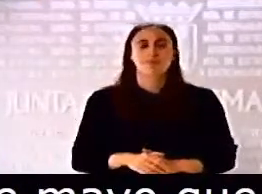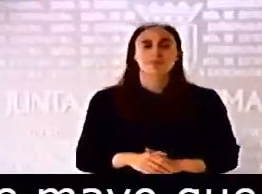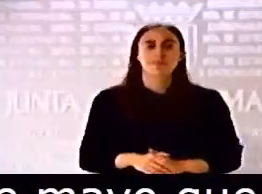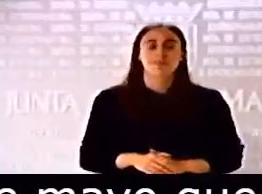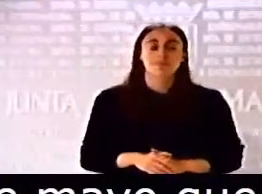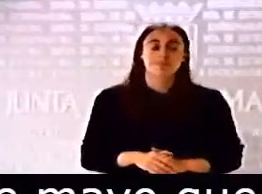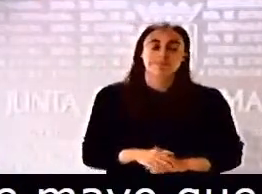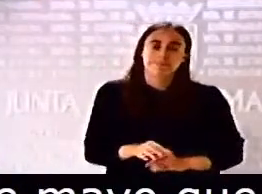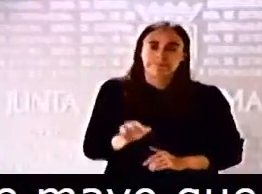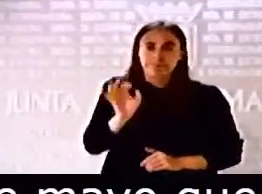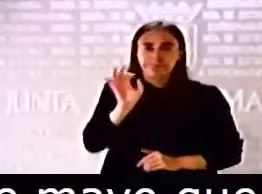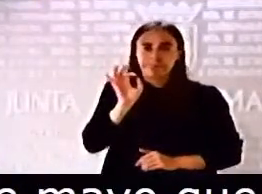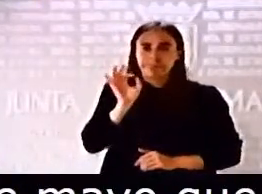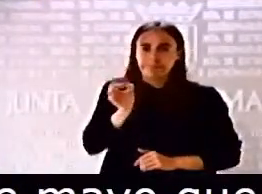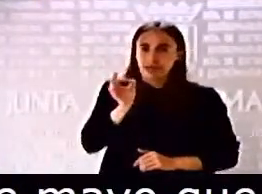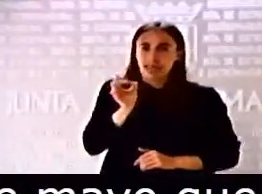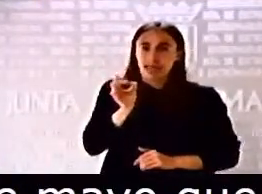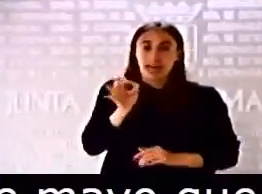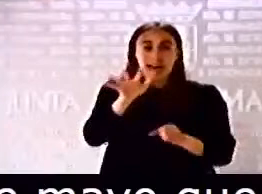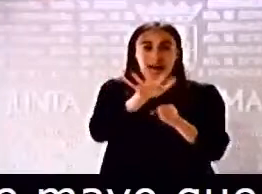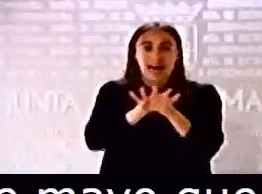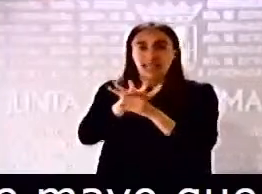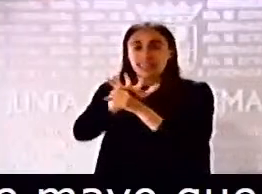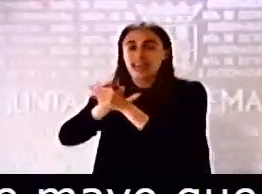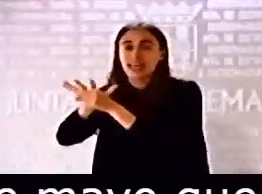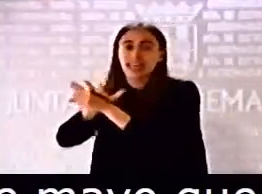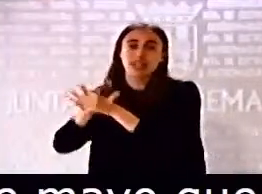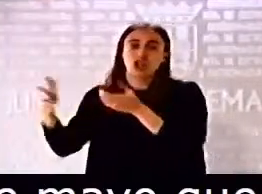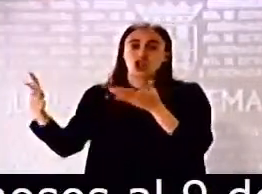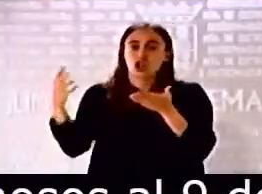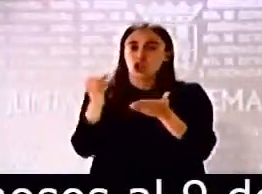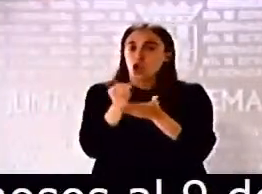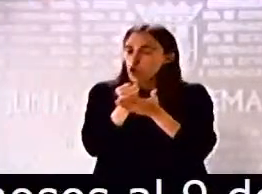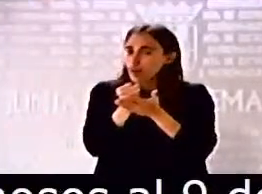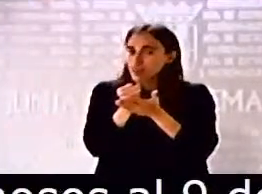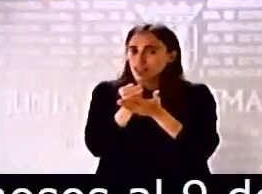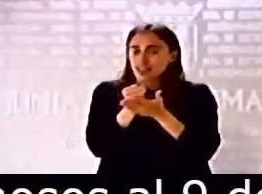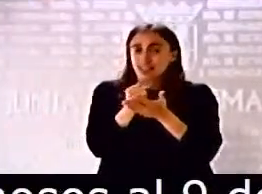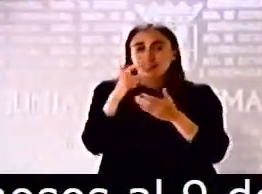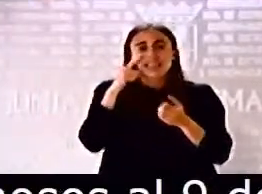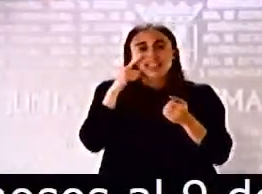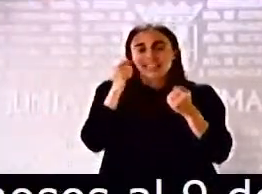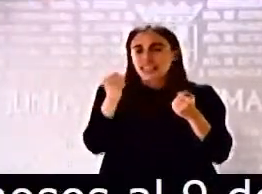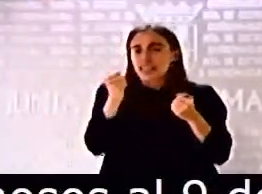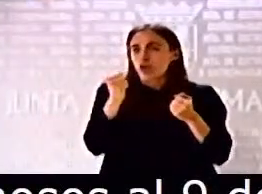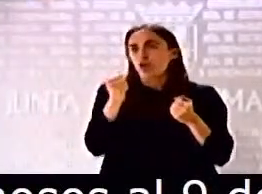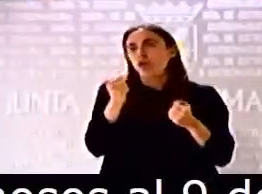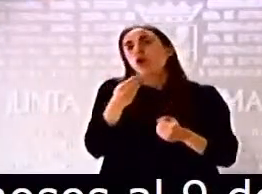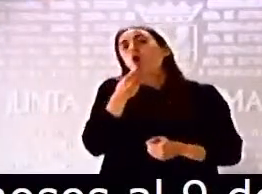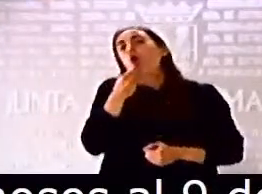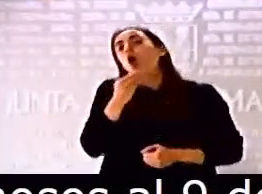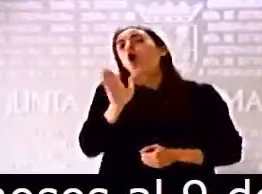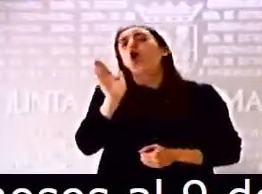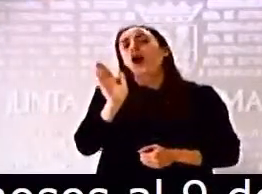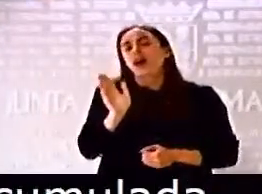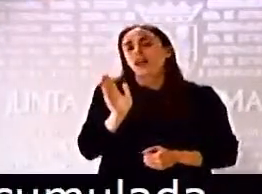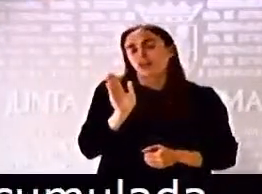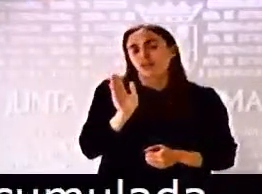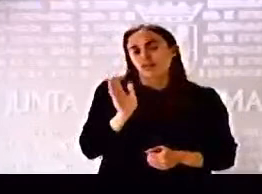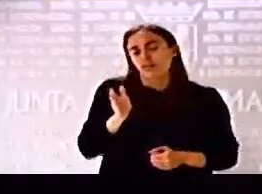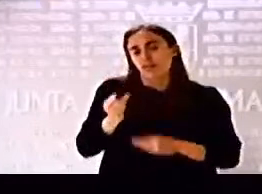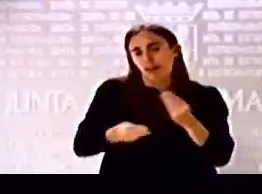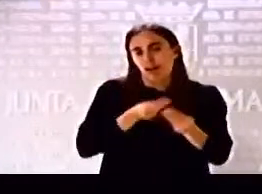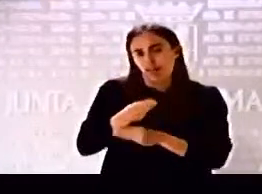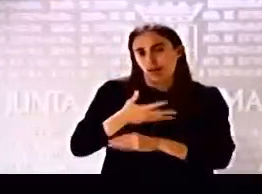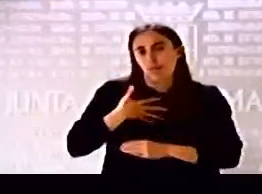Es verdad que no se va a conseguir que todas las áreas de salud, ni siquiera la comunidad autónoma, ojalá podamos hacerlo